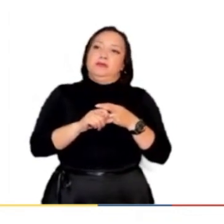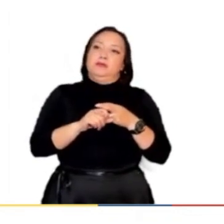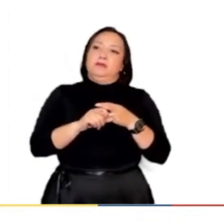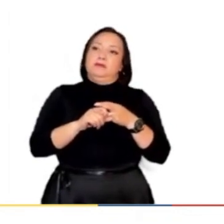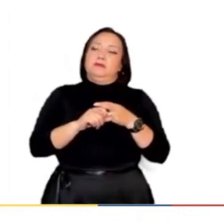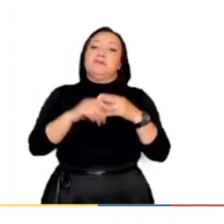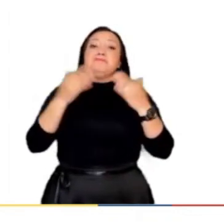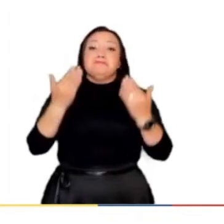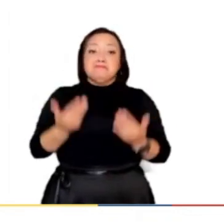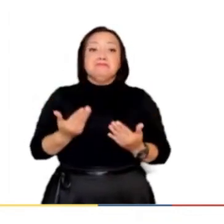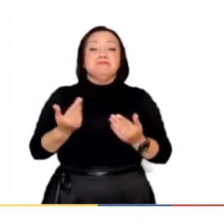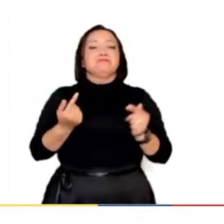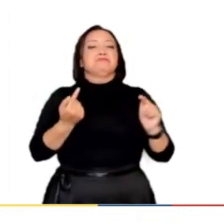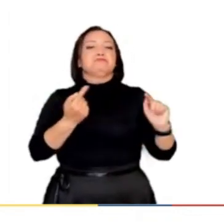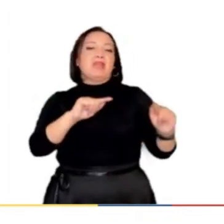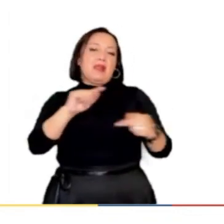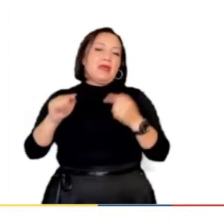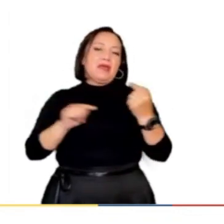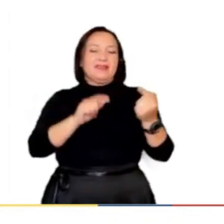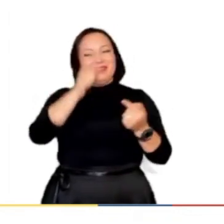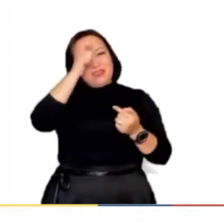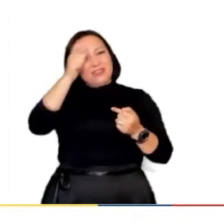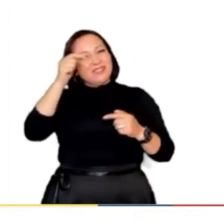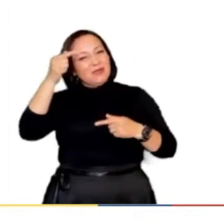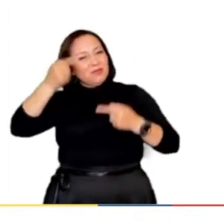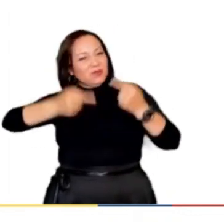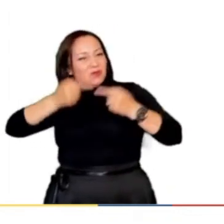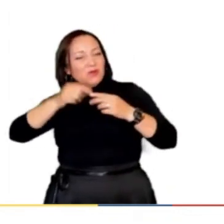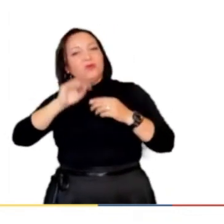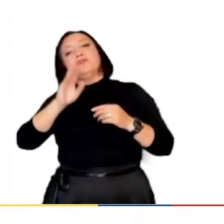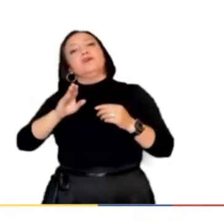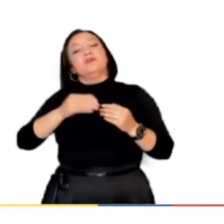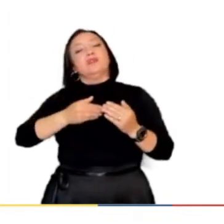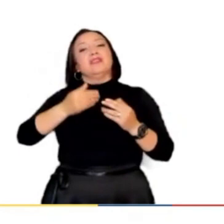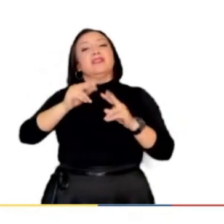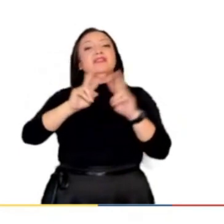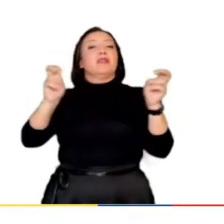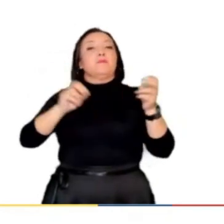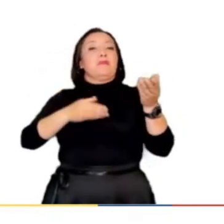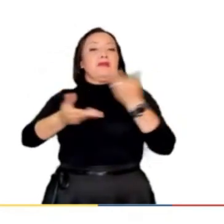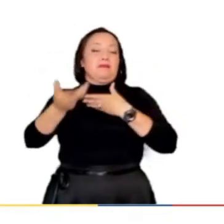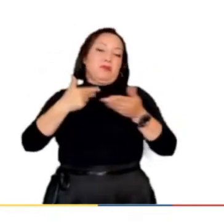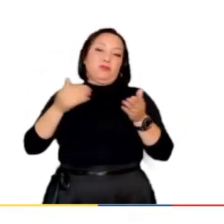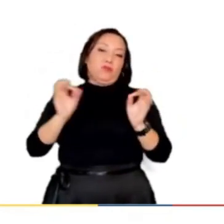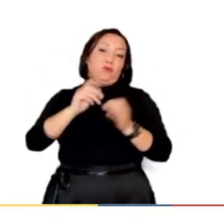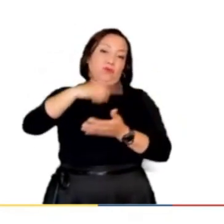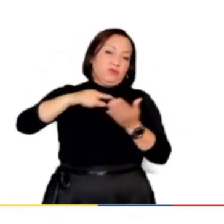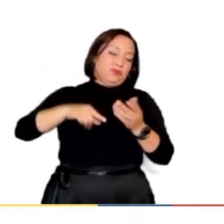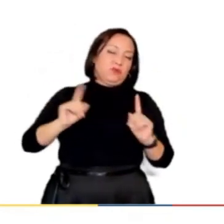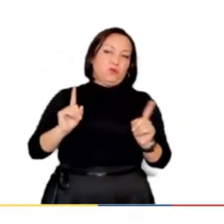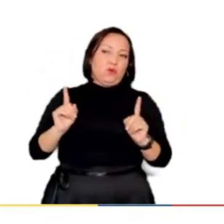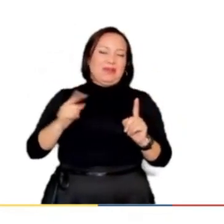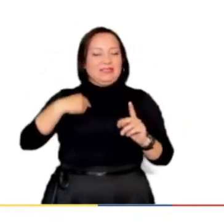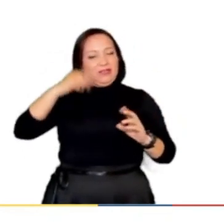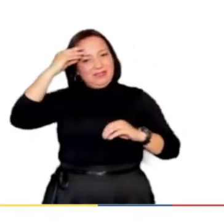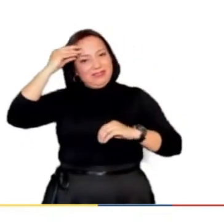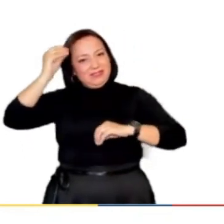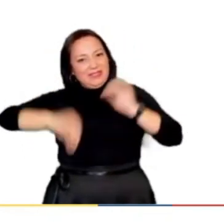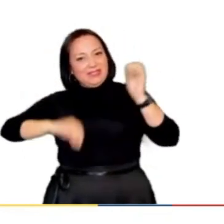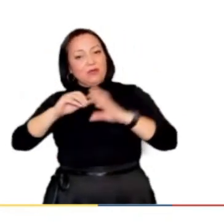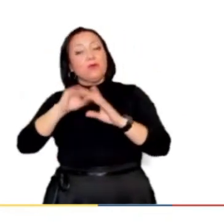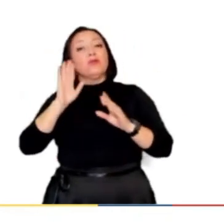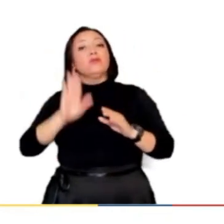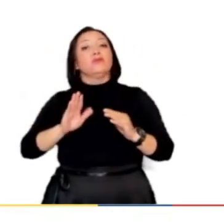del concepto de este tema cambiario, no es una discusión de cumplimiento contractual, sino si hay una tensión estructural entre